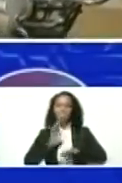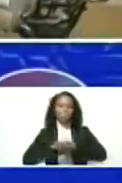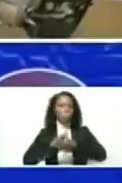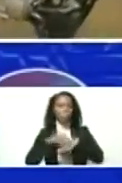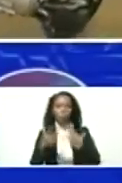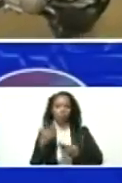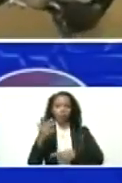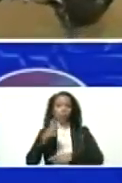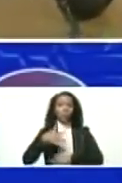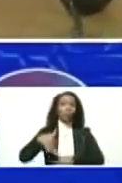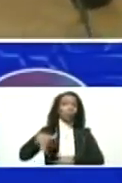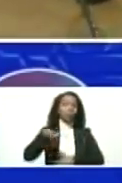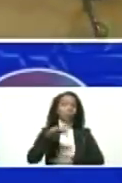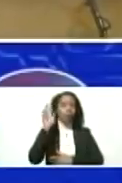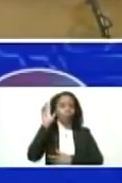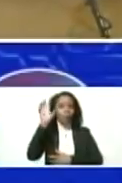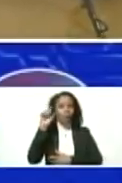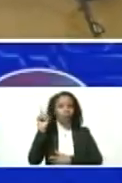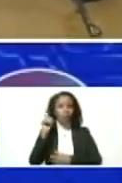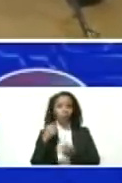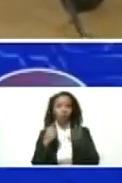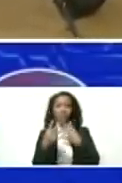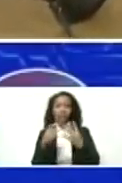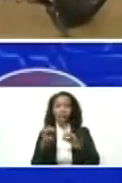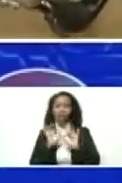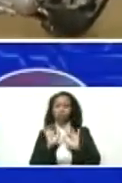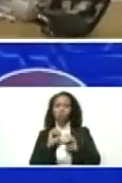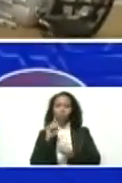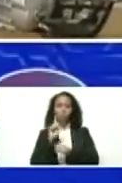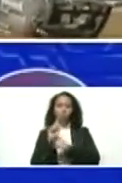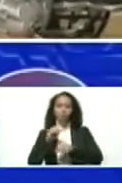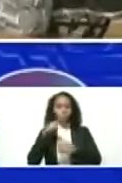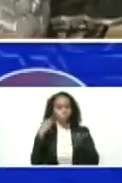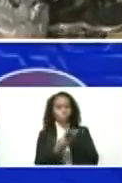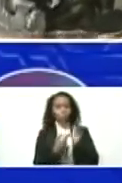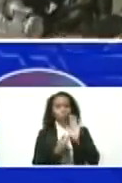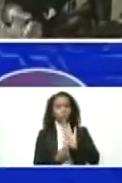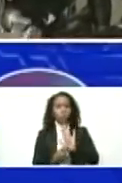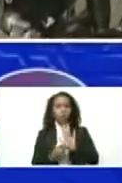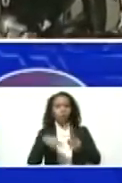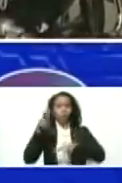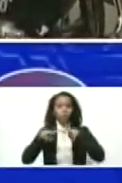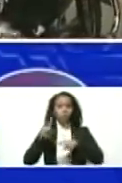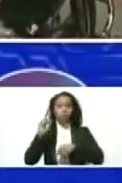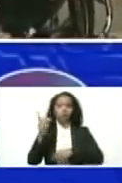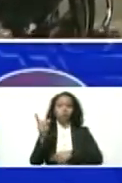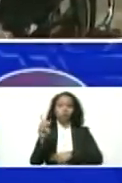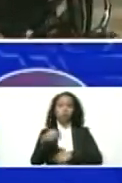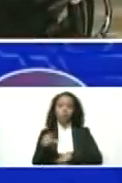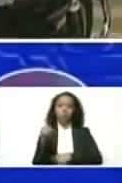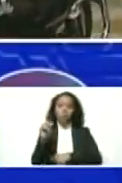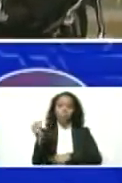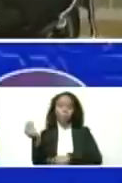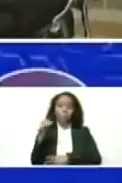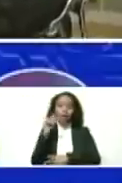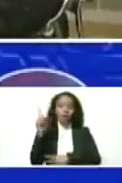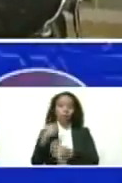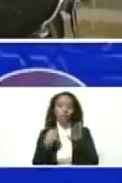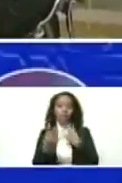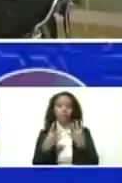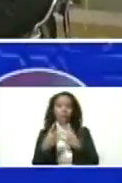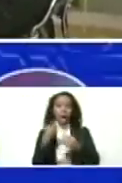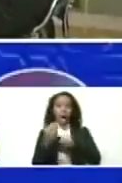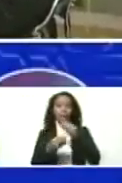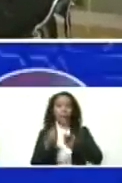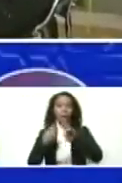por todo el país, pero una feria no nada más desde la muestra y la exposición, sino además una feria que permita hacer rueda de